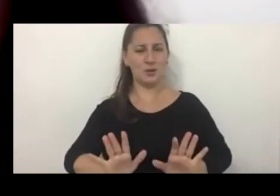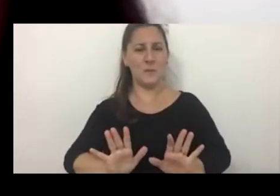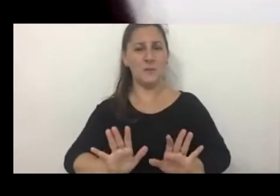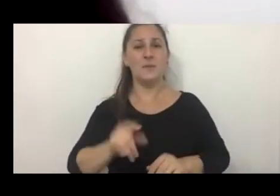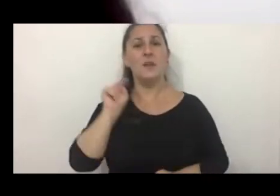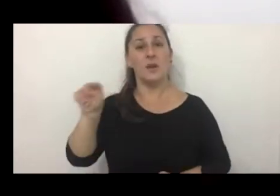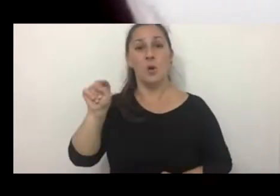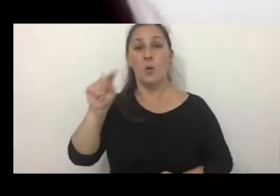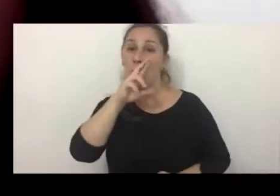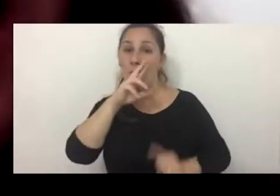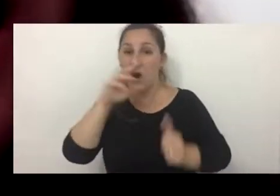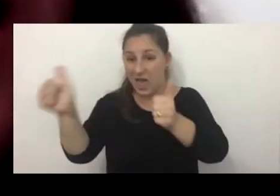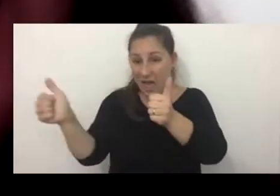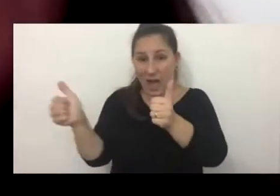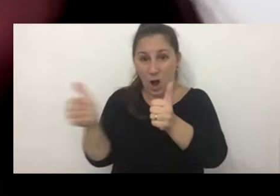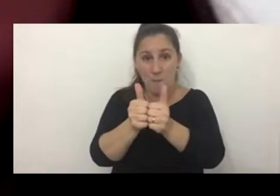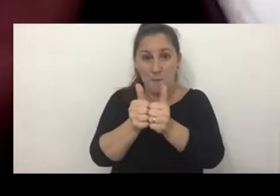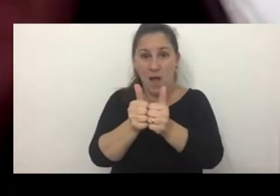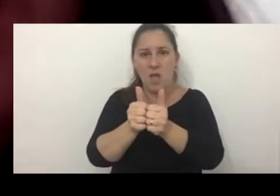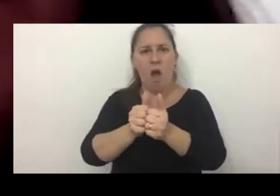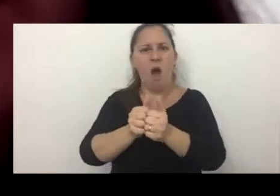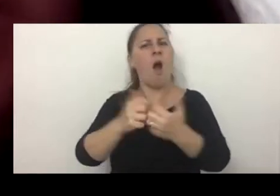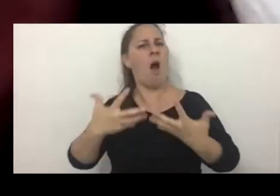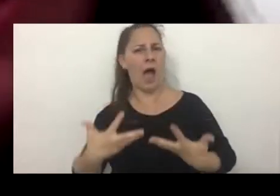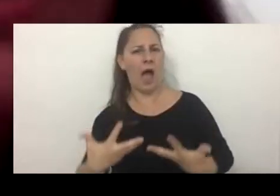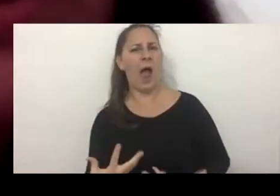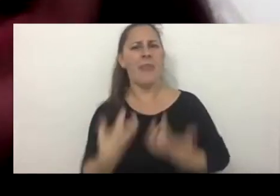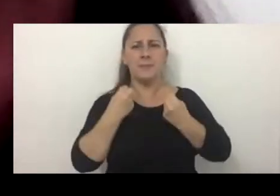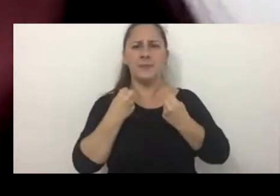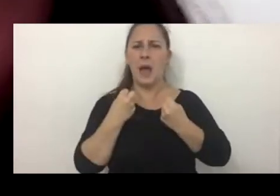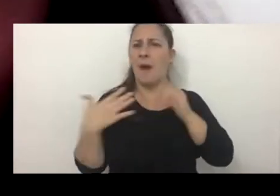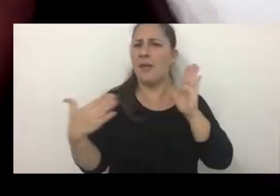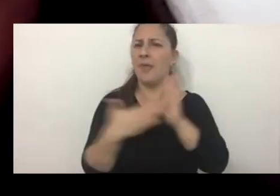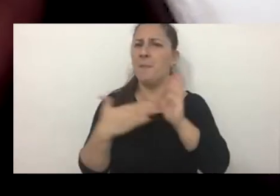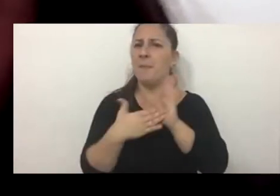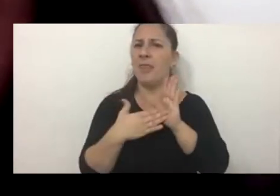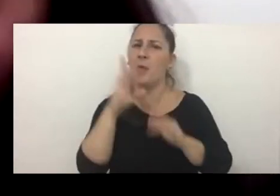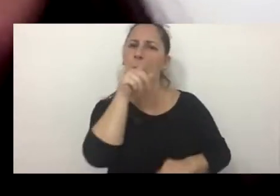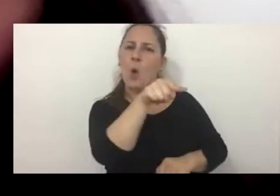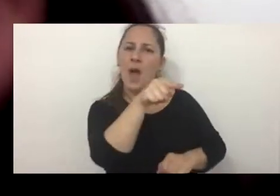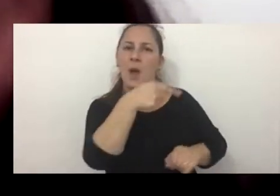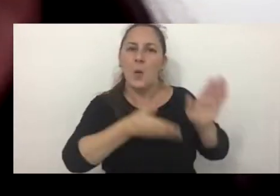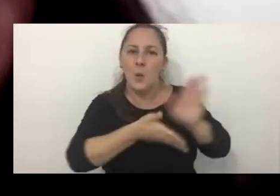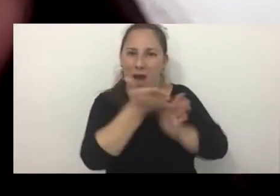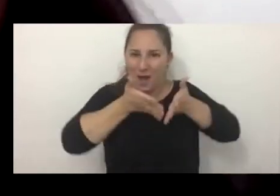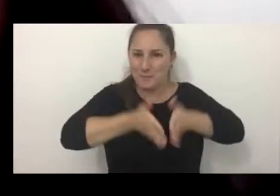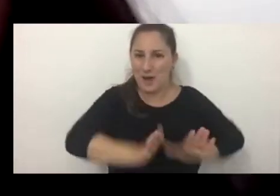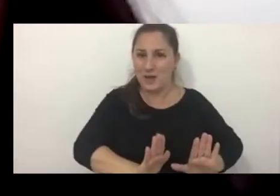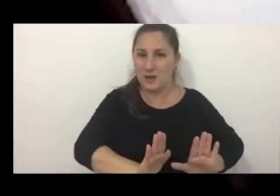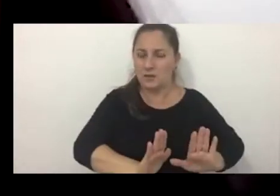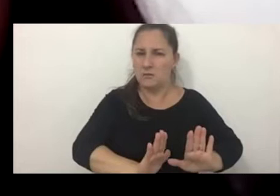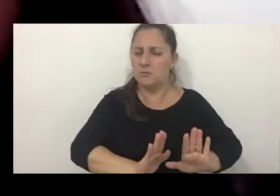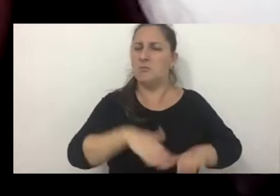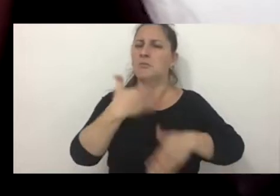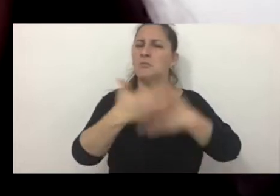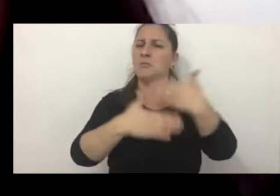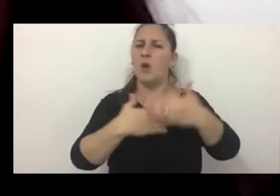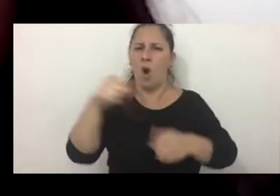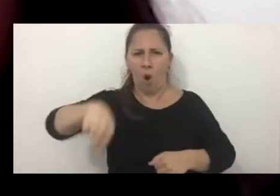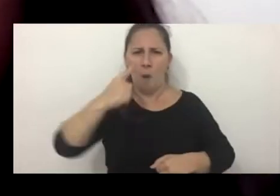líneas generales hasta ese momento las mujeres acompañadas de mujeres parían en la libertad de su